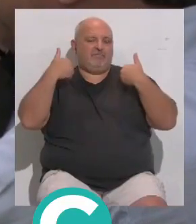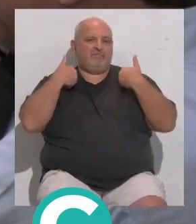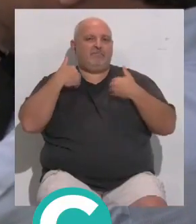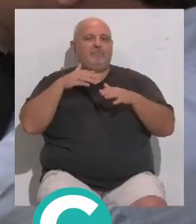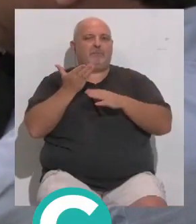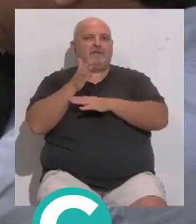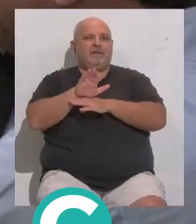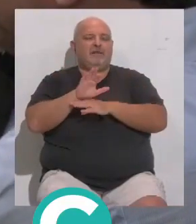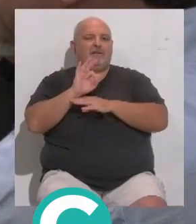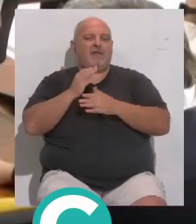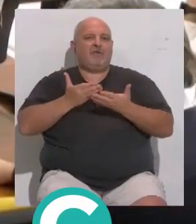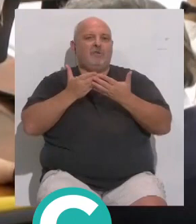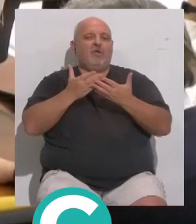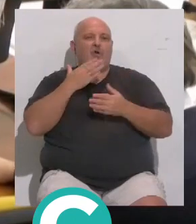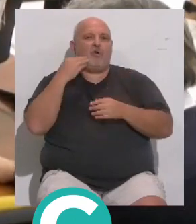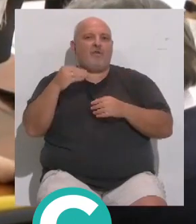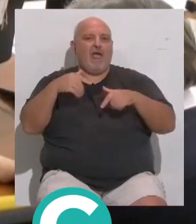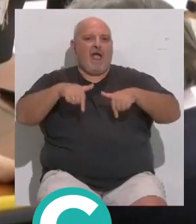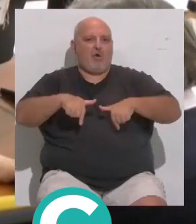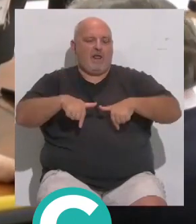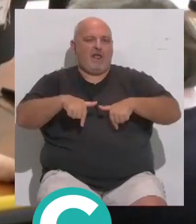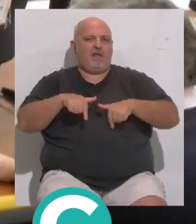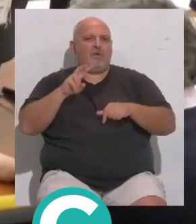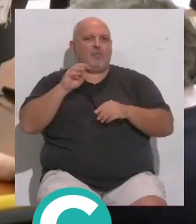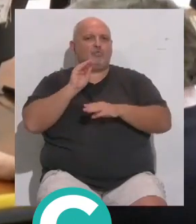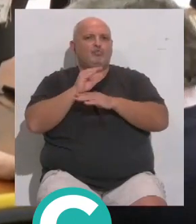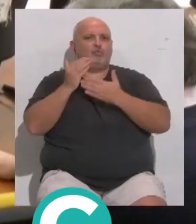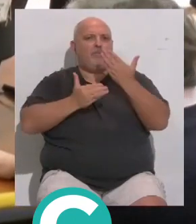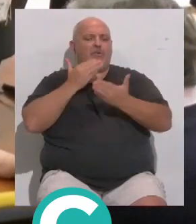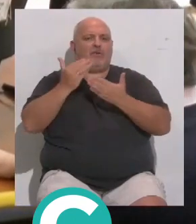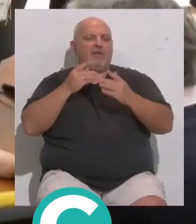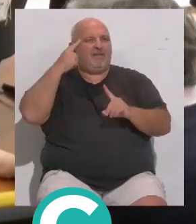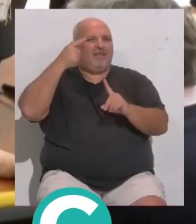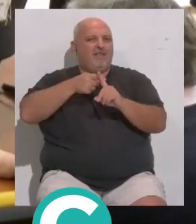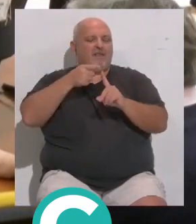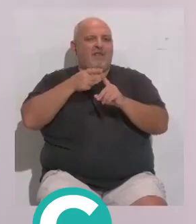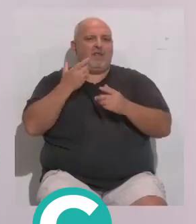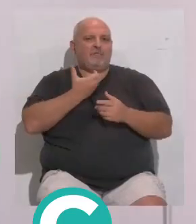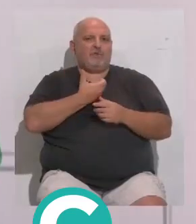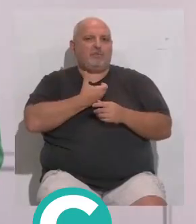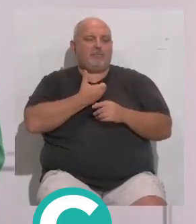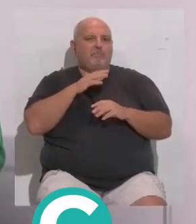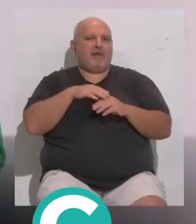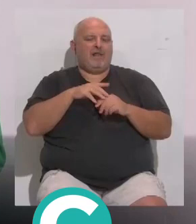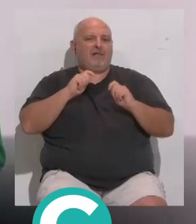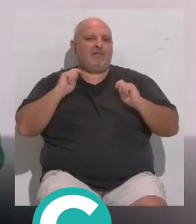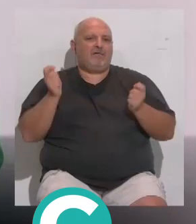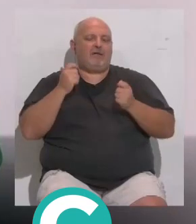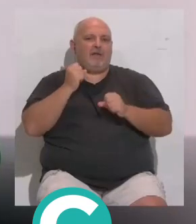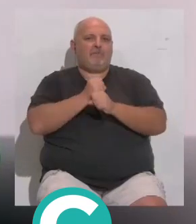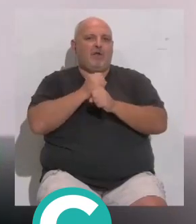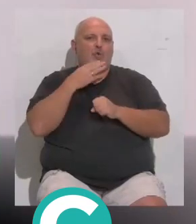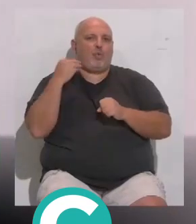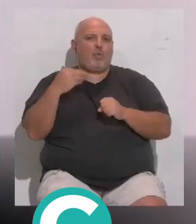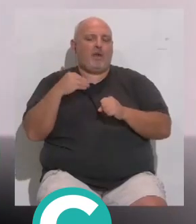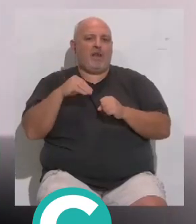la presentación de las ayudas Joven Ahora, unas subvenciones que están destinadas a los ayuntamientos para la promoción del empleo